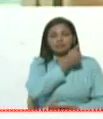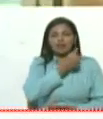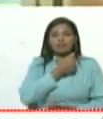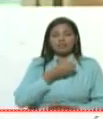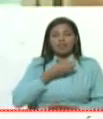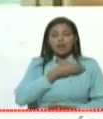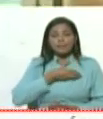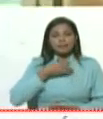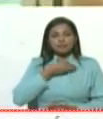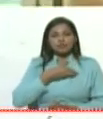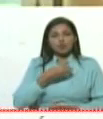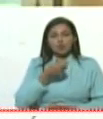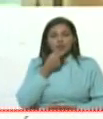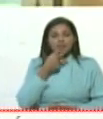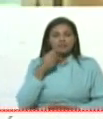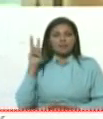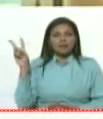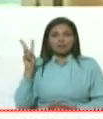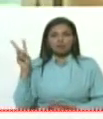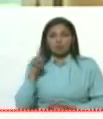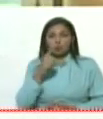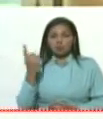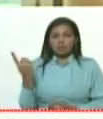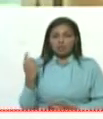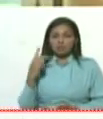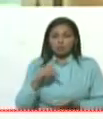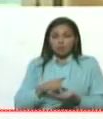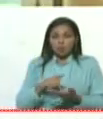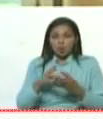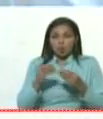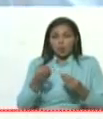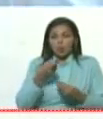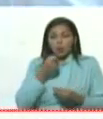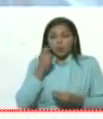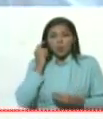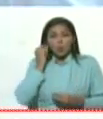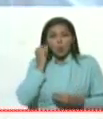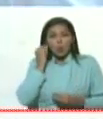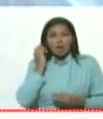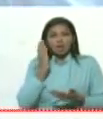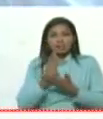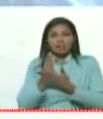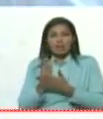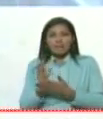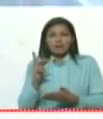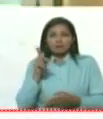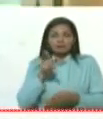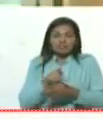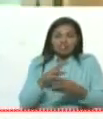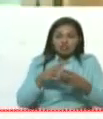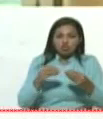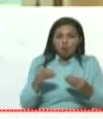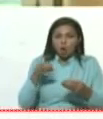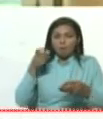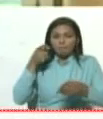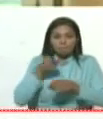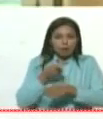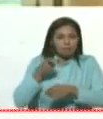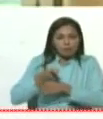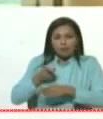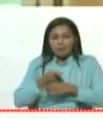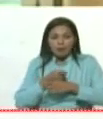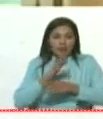misión Venezuela Bella, para que ustedes estén como mujeres, puras mujeres, estén encima, que las cosas se cumplan, se invierta,